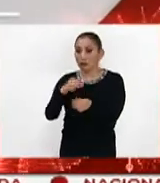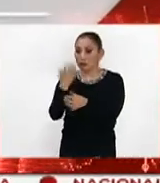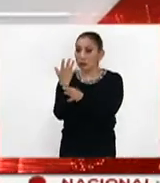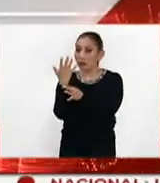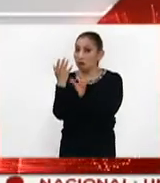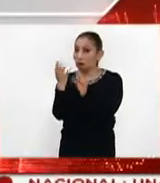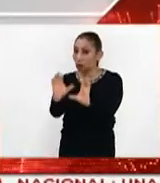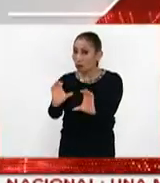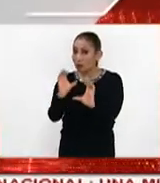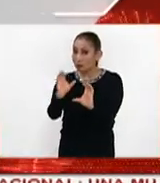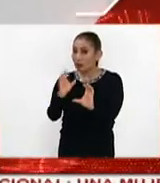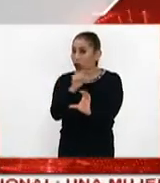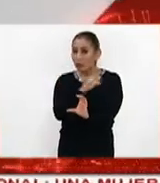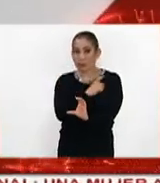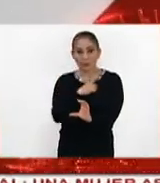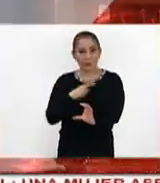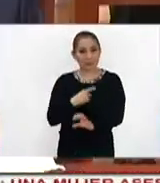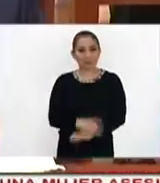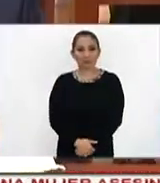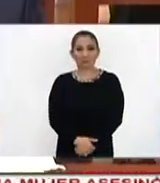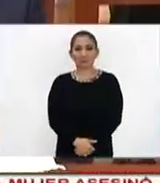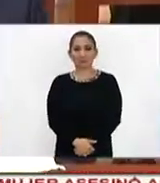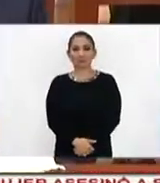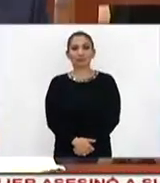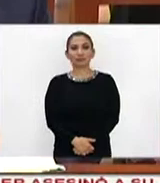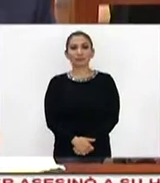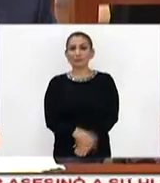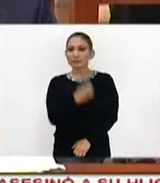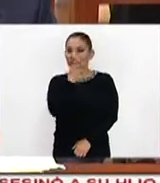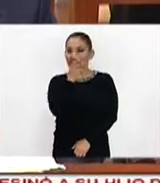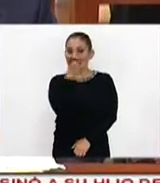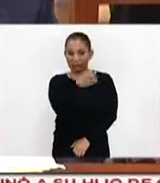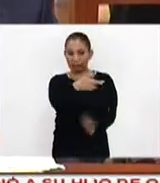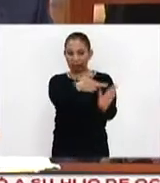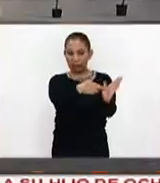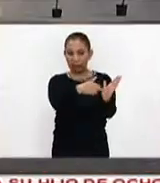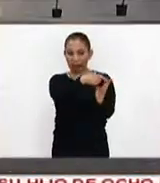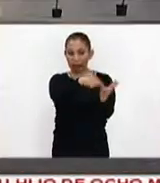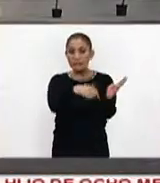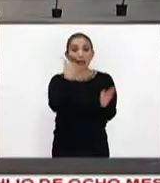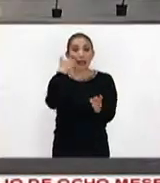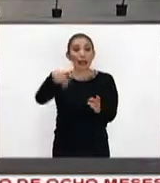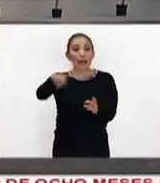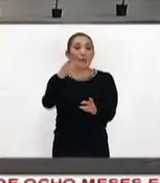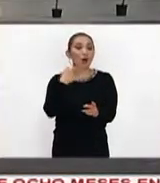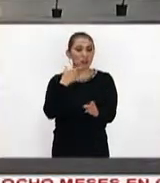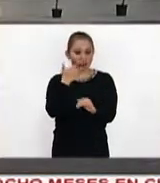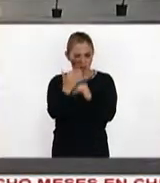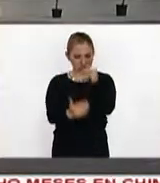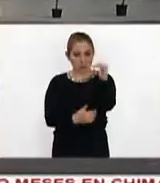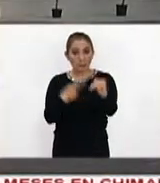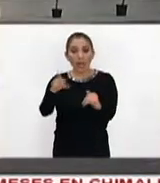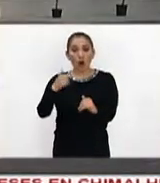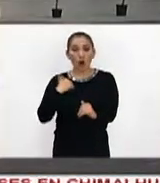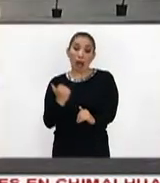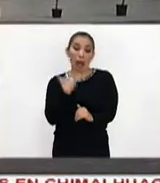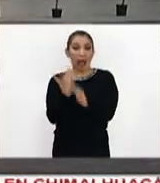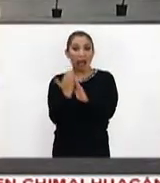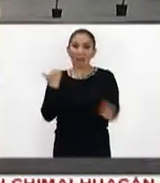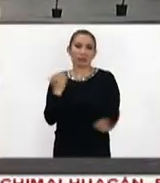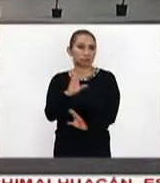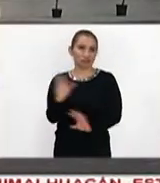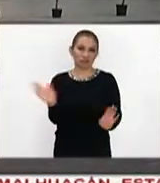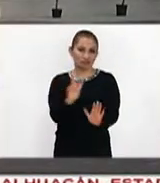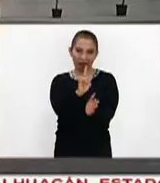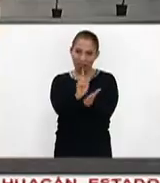acto anticipado de campaña, pues no se crucen. Dijo que estas condiciones buscan que la política fluya, pero que nadie se anticipe y se